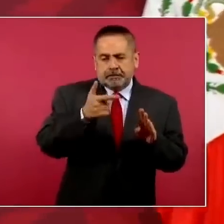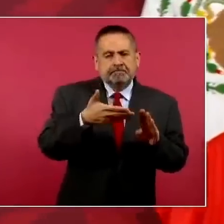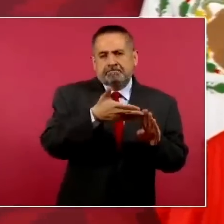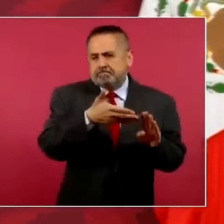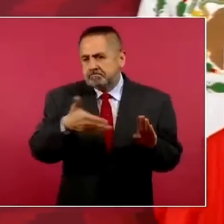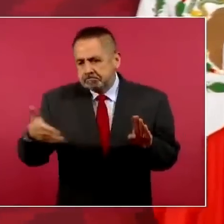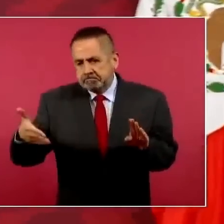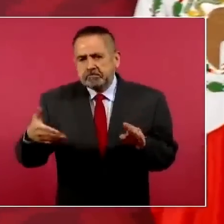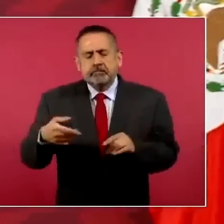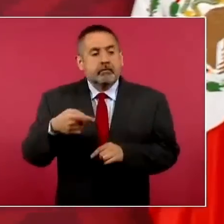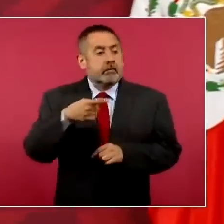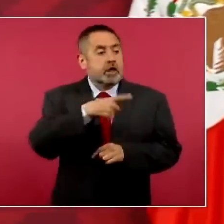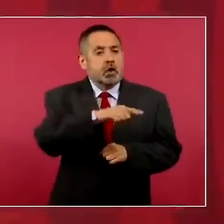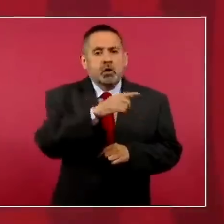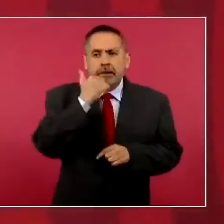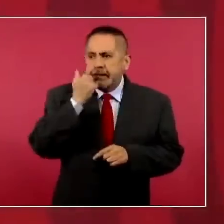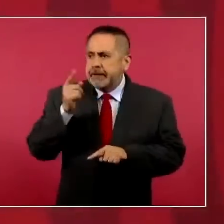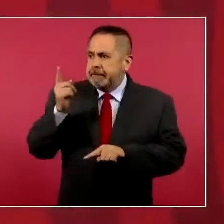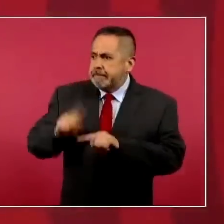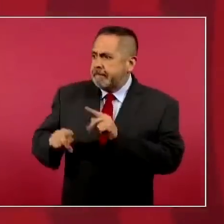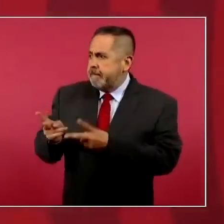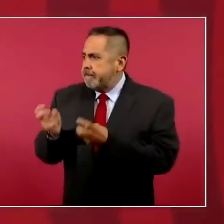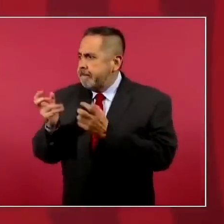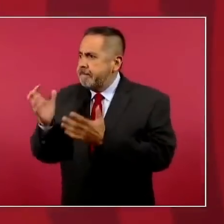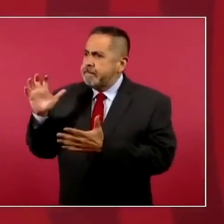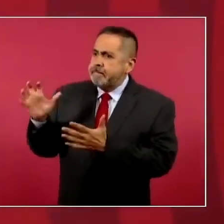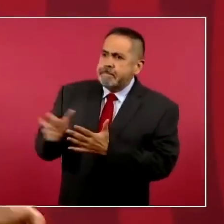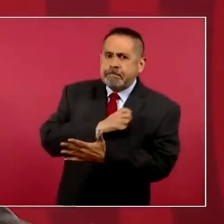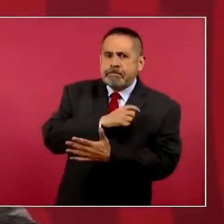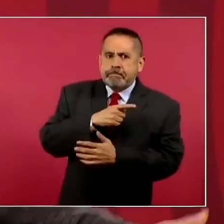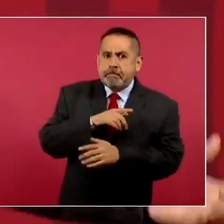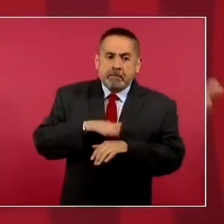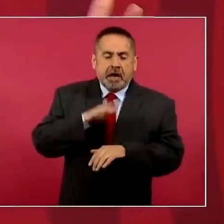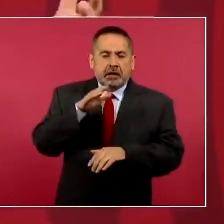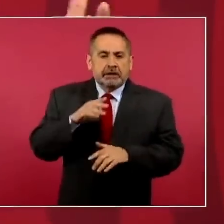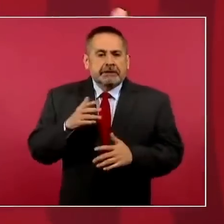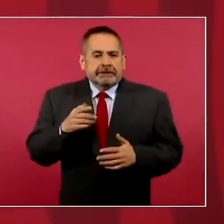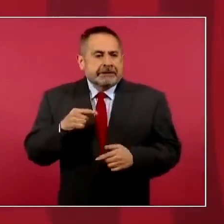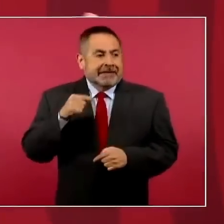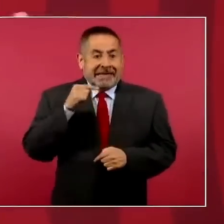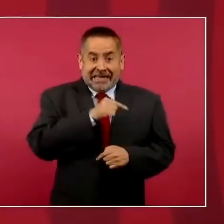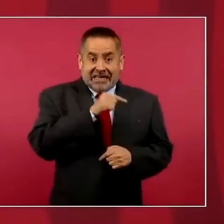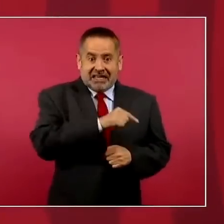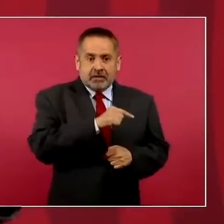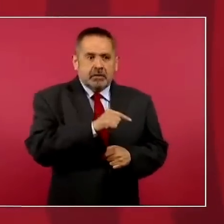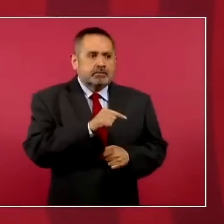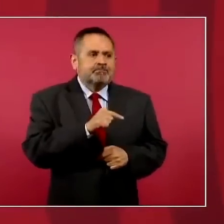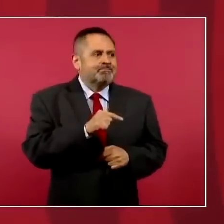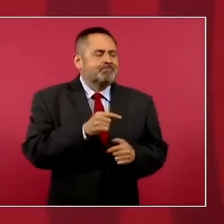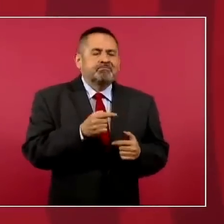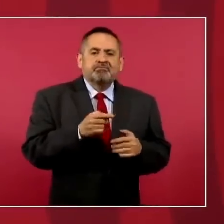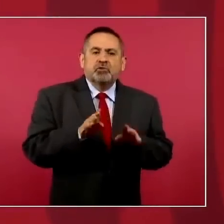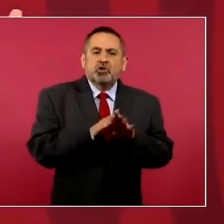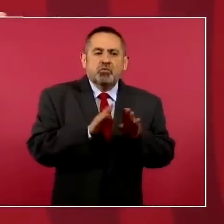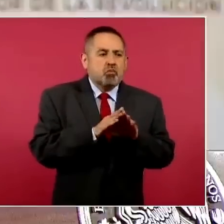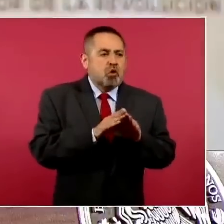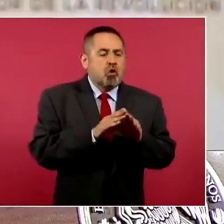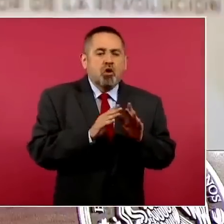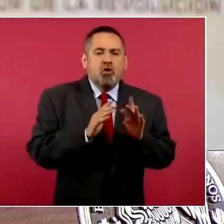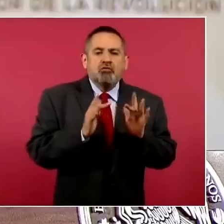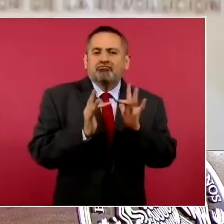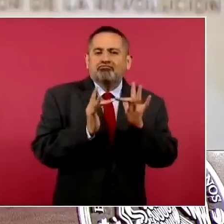para poder saquear a sus anchas, pues se creó una red de